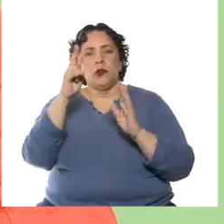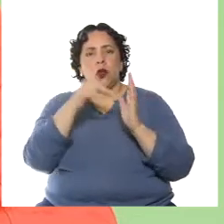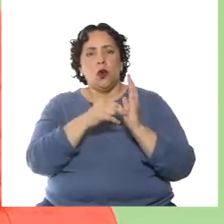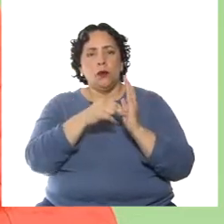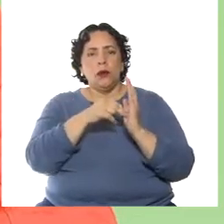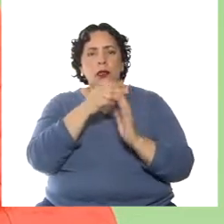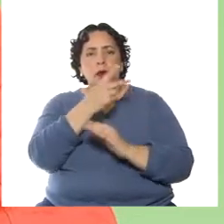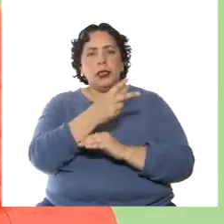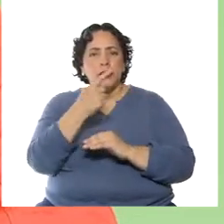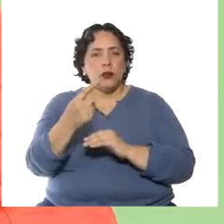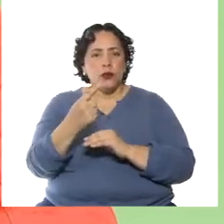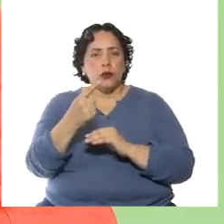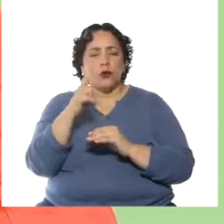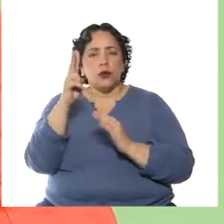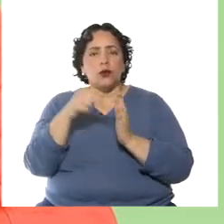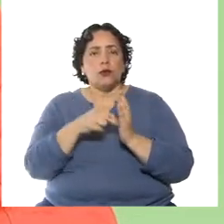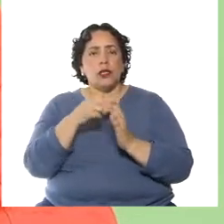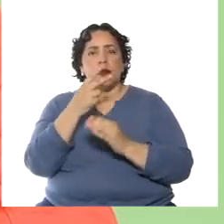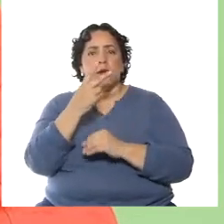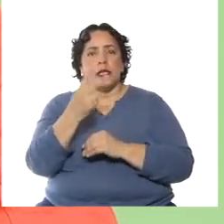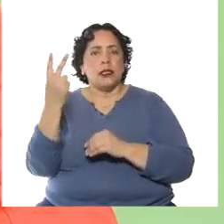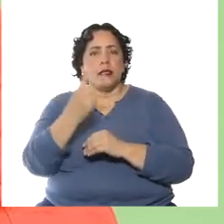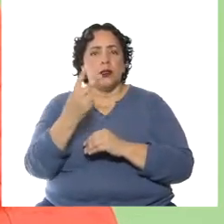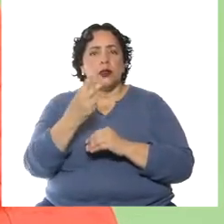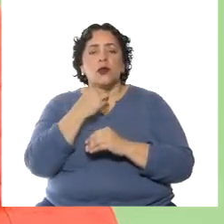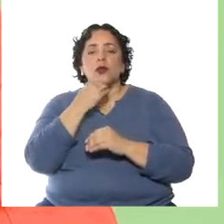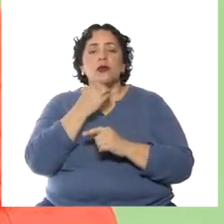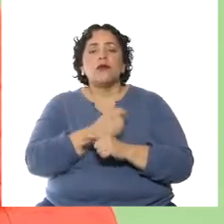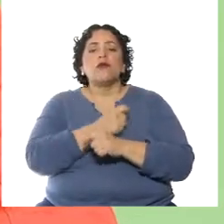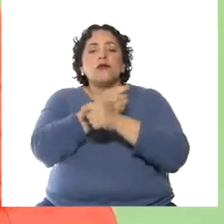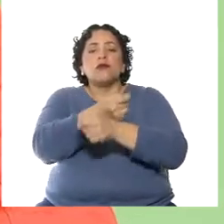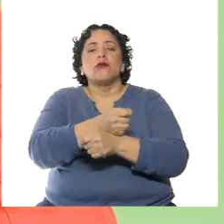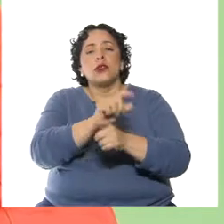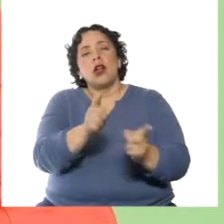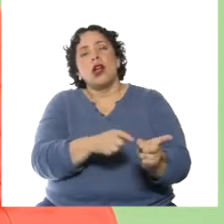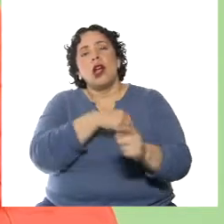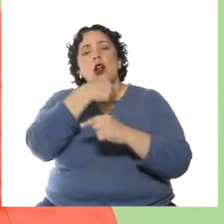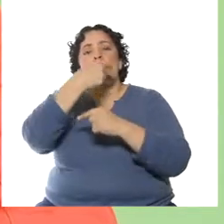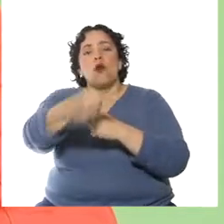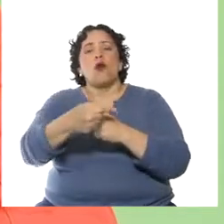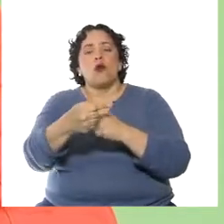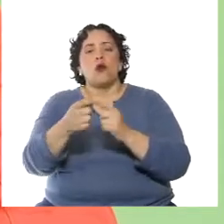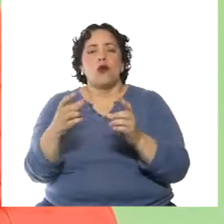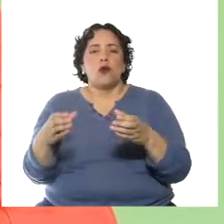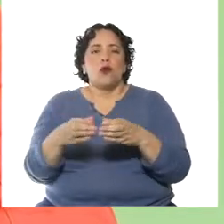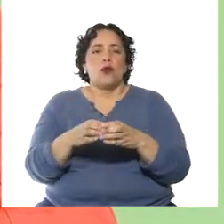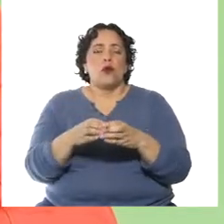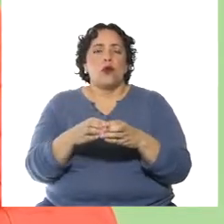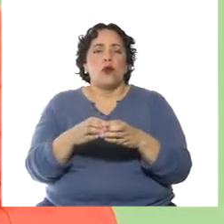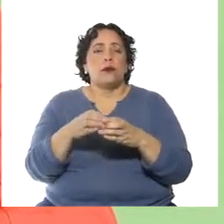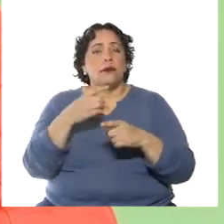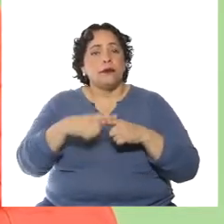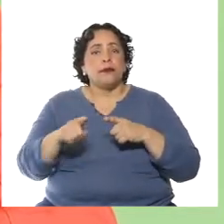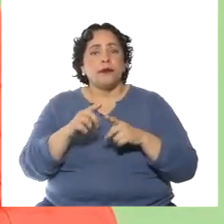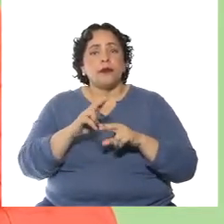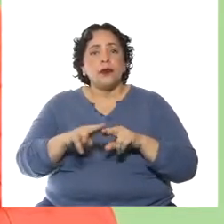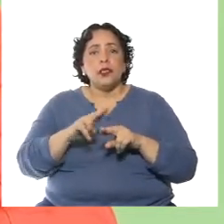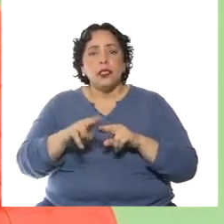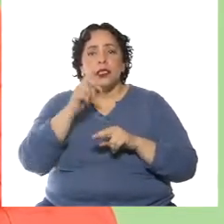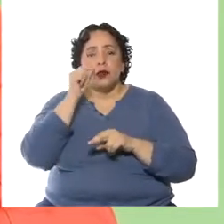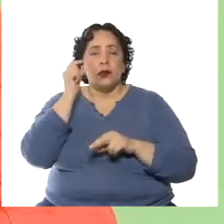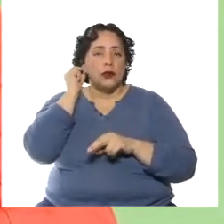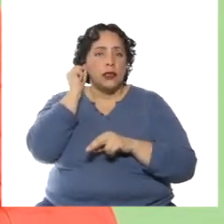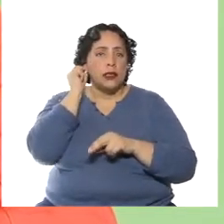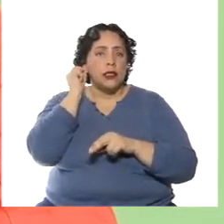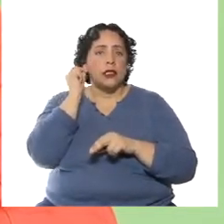2021-2022, van a hacer su prosecución al grupo siguiente. Pero hay una particularidad. Nuestras niñas y niños del